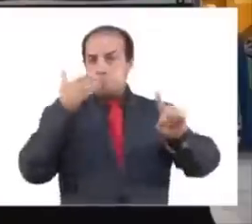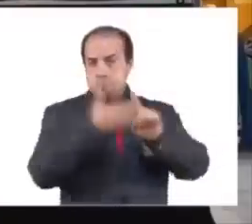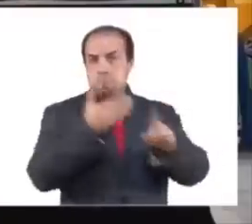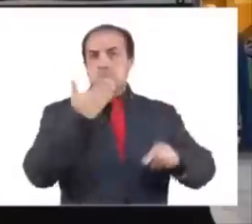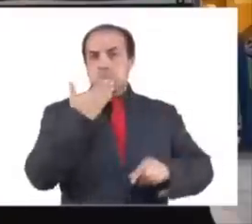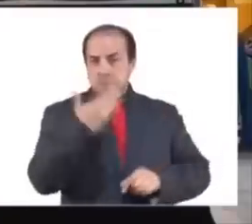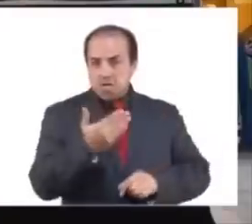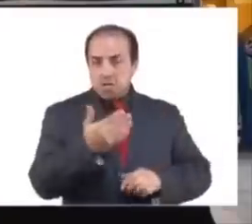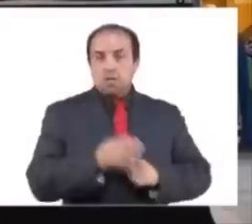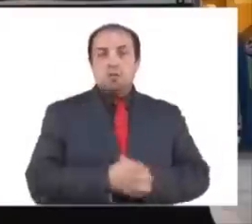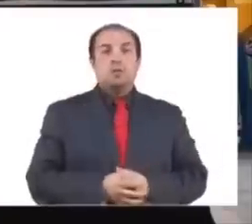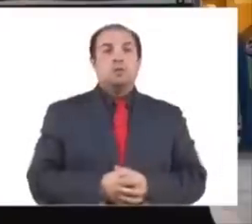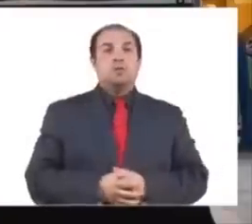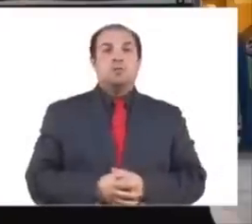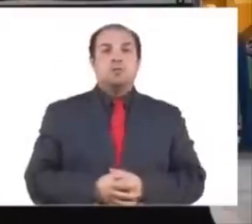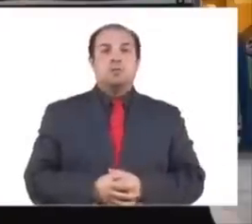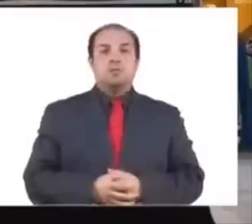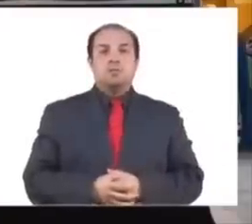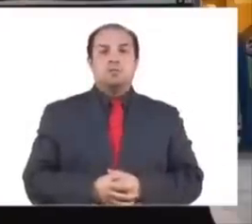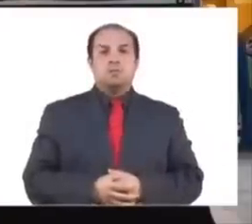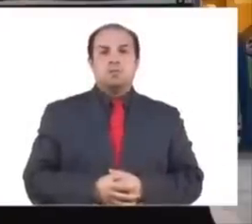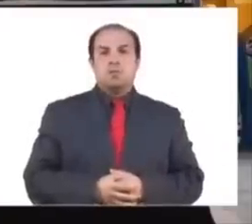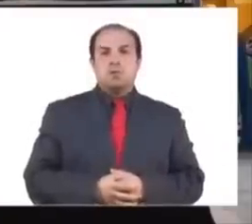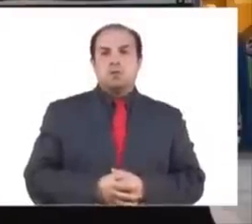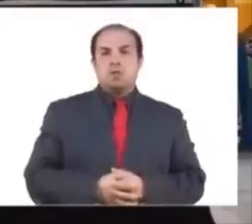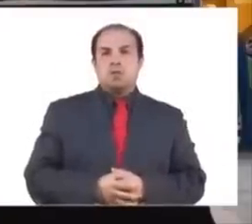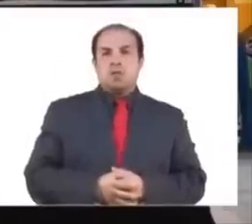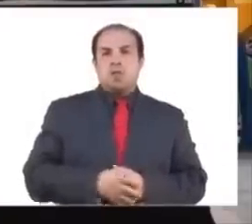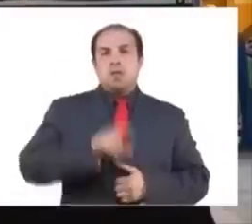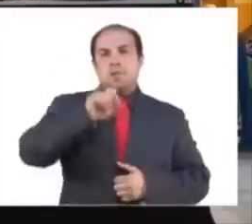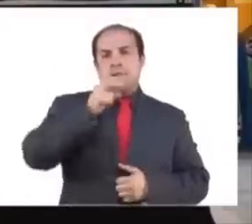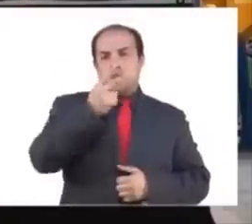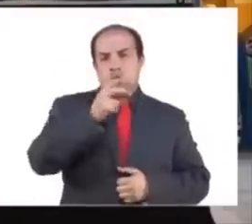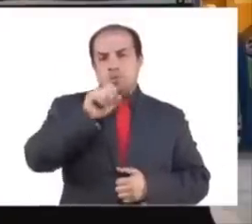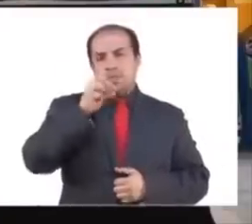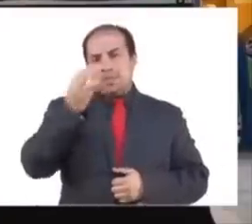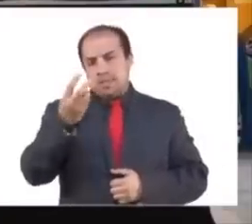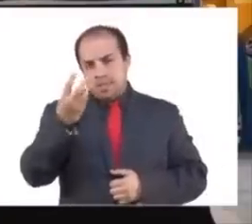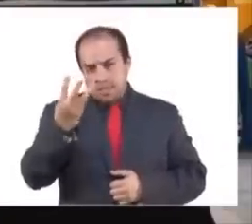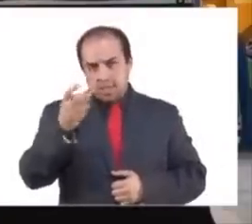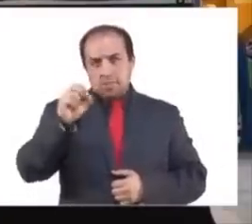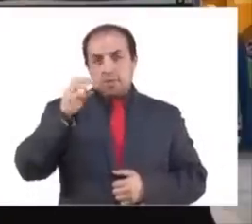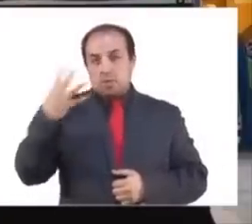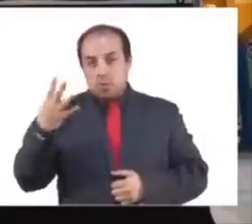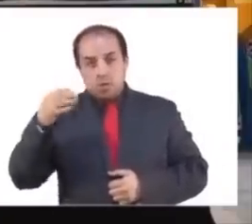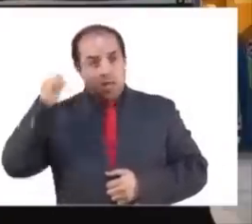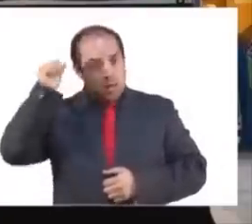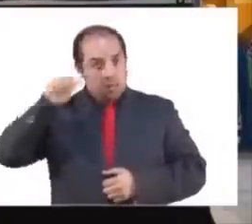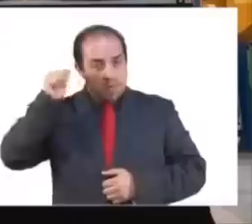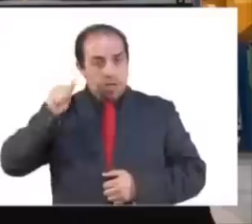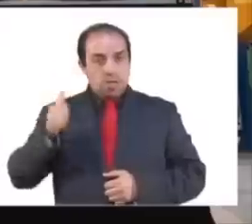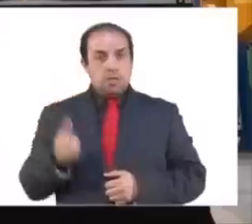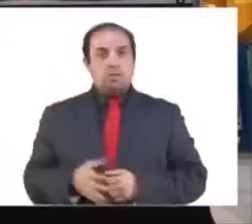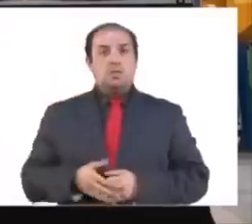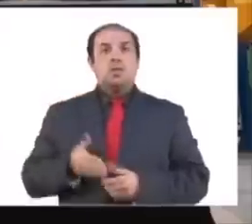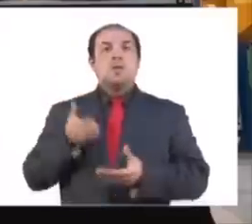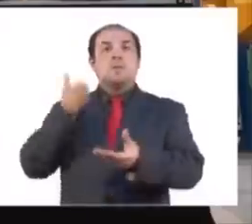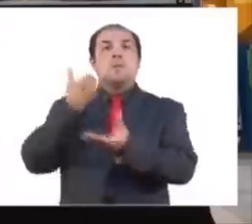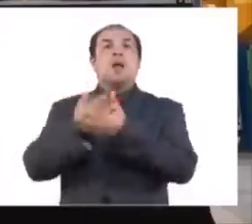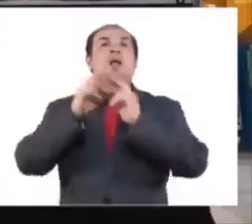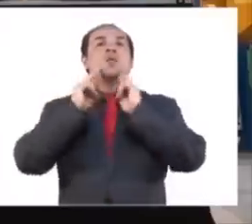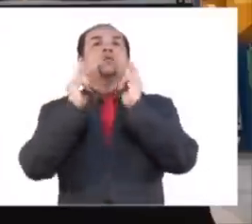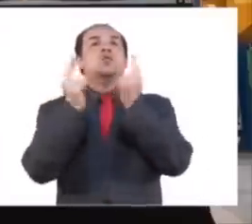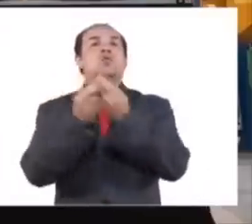El 22, 3, 4 de abril estaremos en una reunión